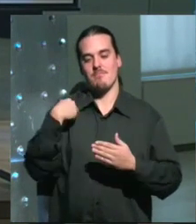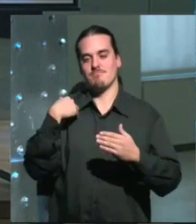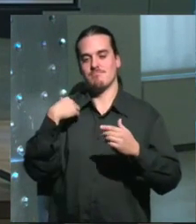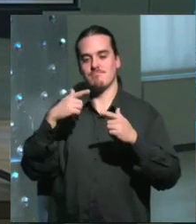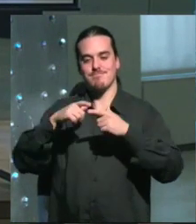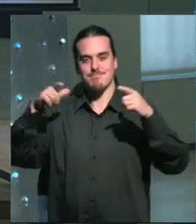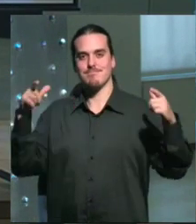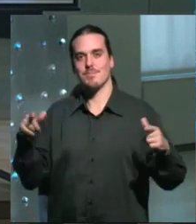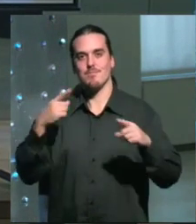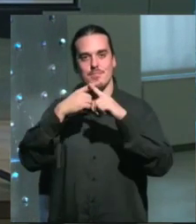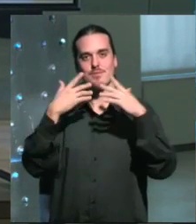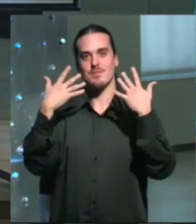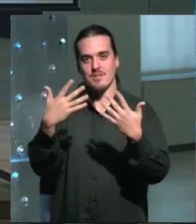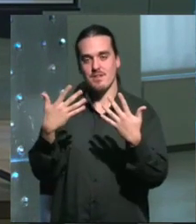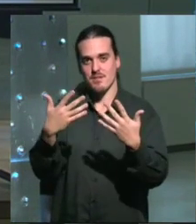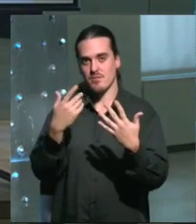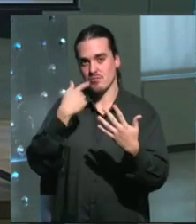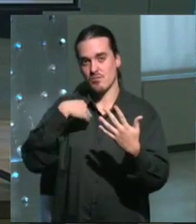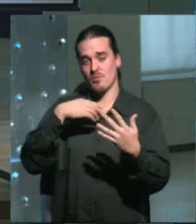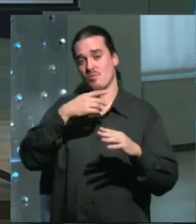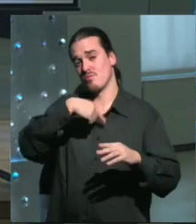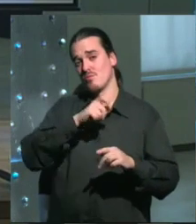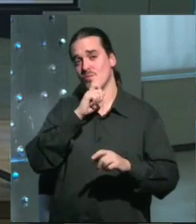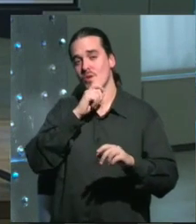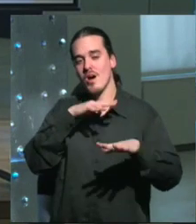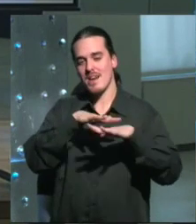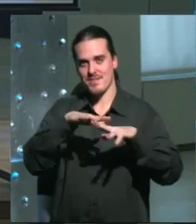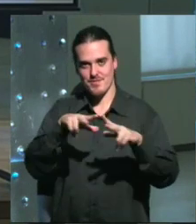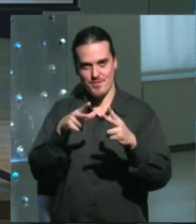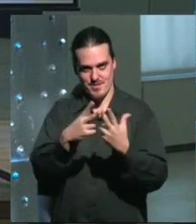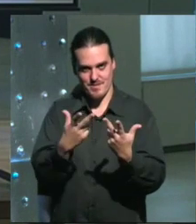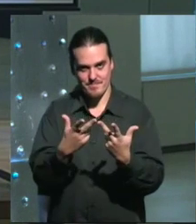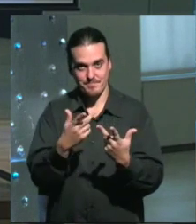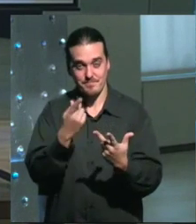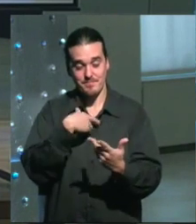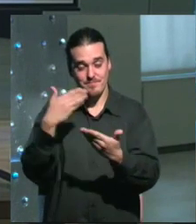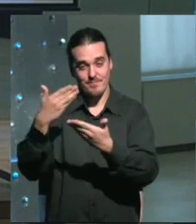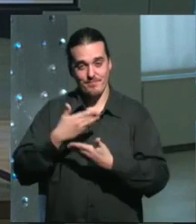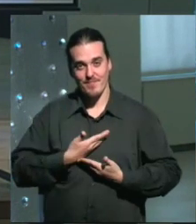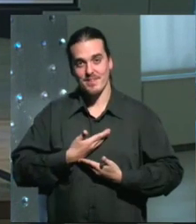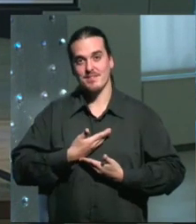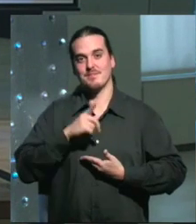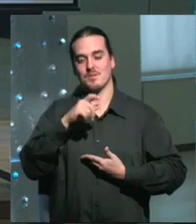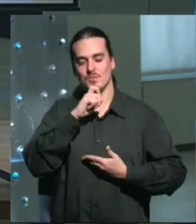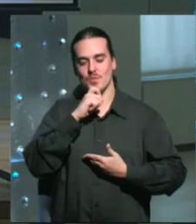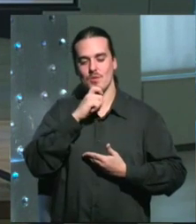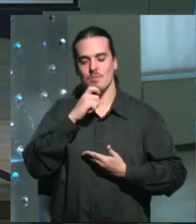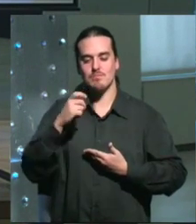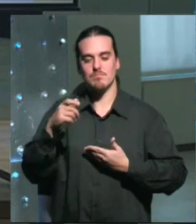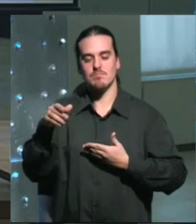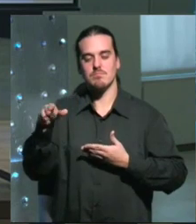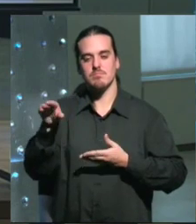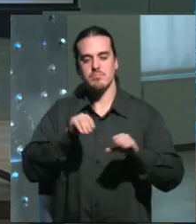medios no tradicionales, como las redes sociales, y nos permitió, o nos dio la justificación para recopilar y conseguir